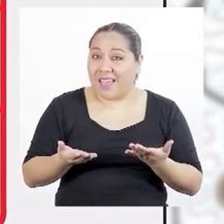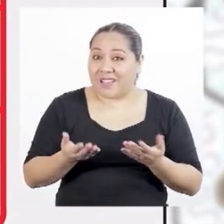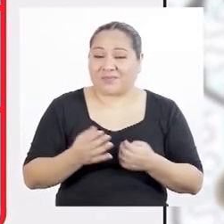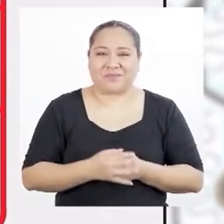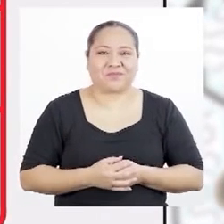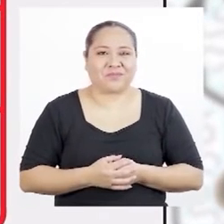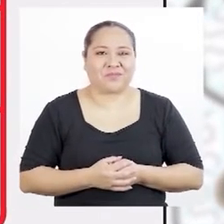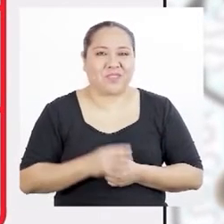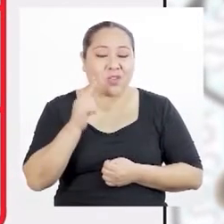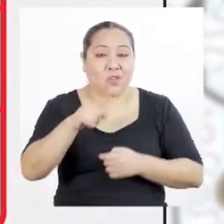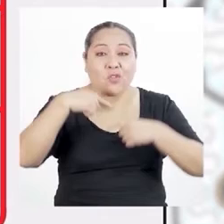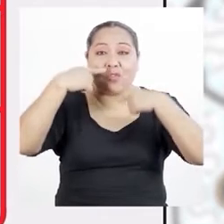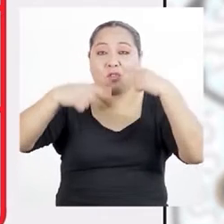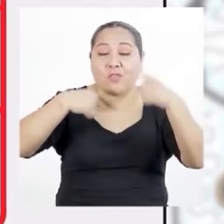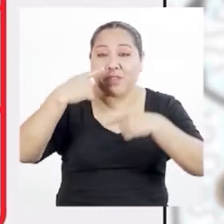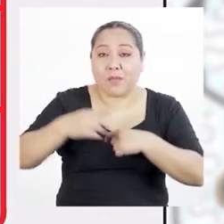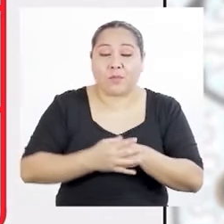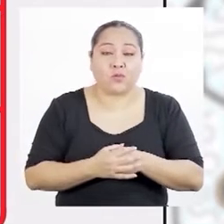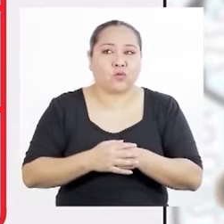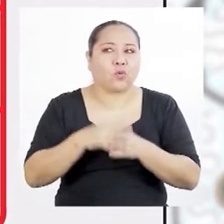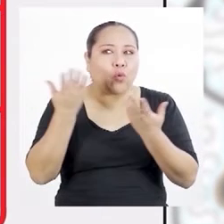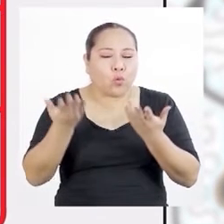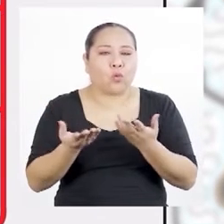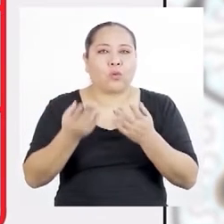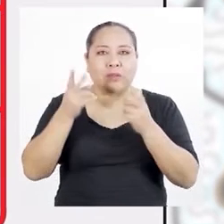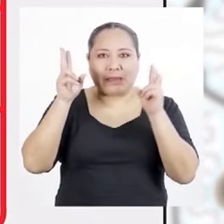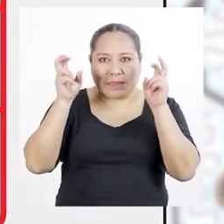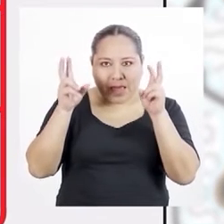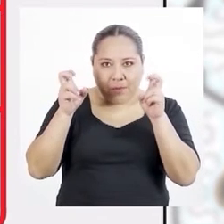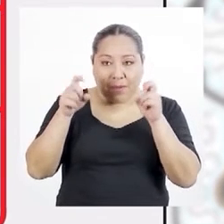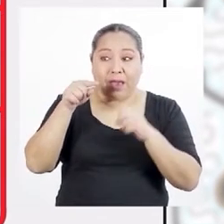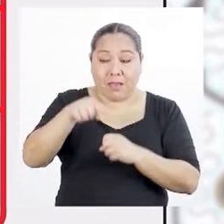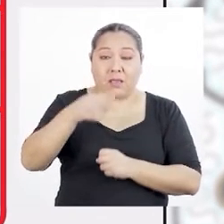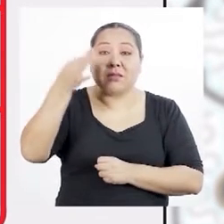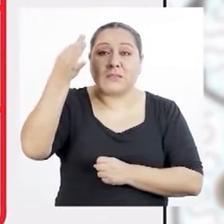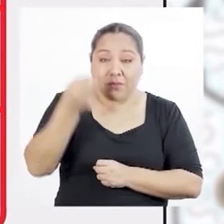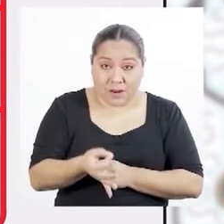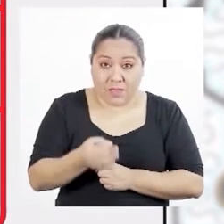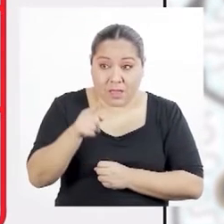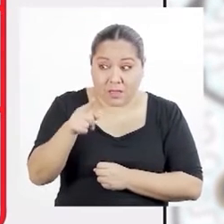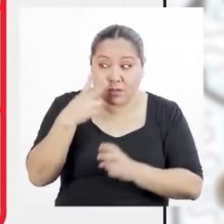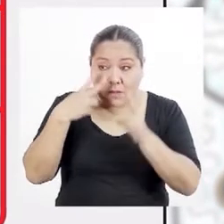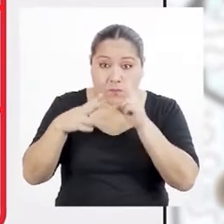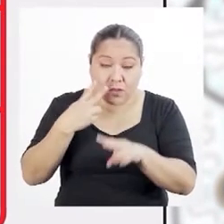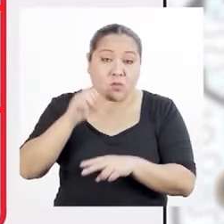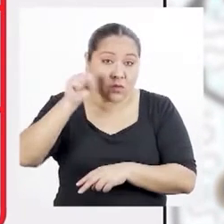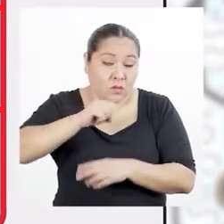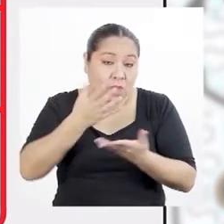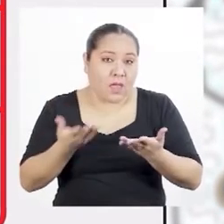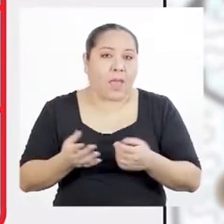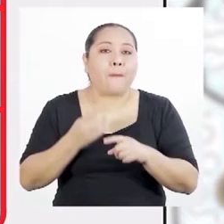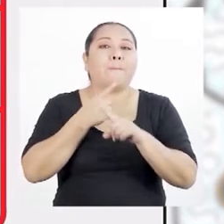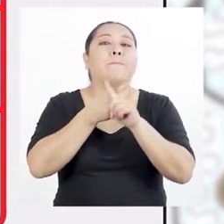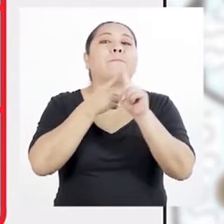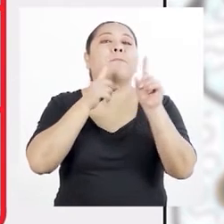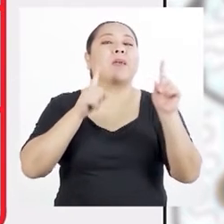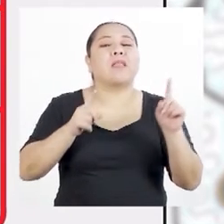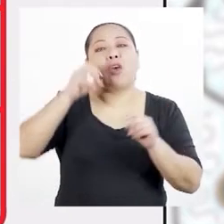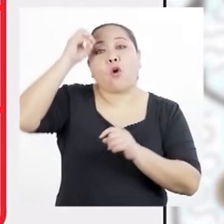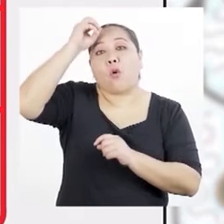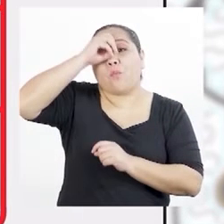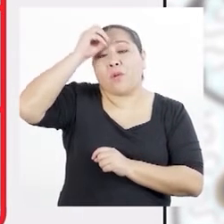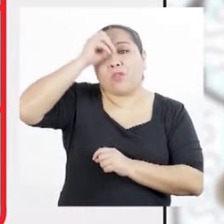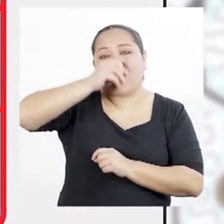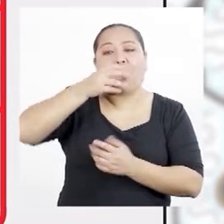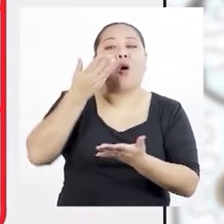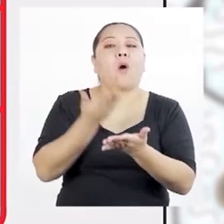Entonces, cuando contamos un hecho, se refiere a un acontecimiento que existe o ha existido. En cambio, una opinión expresa